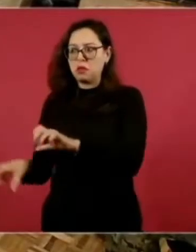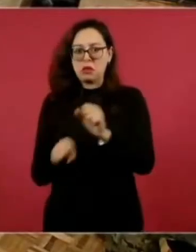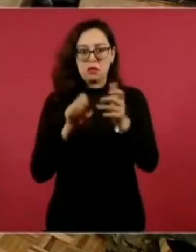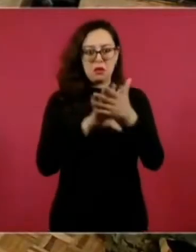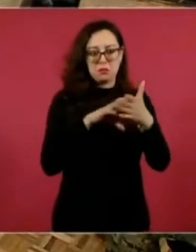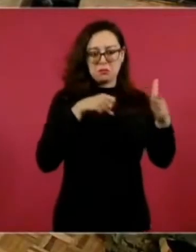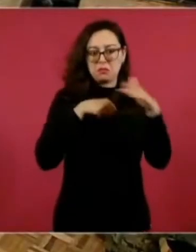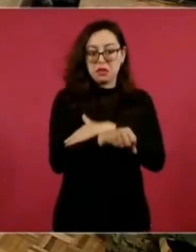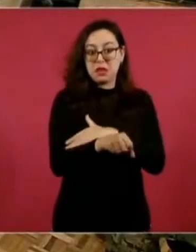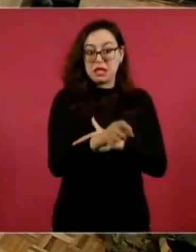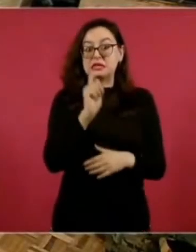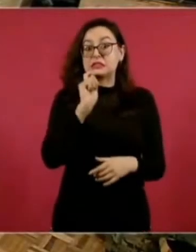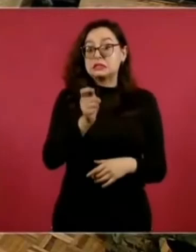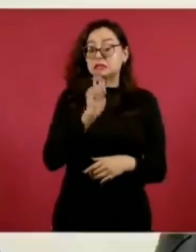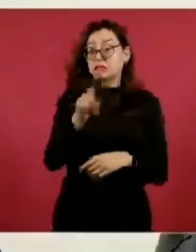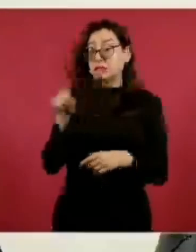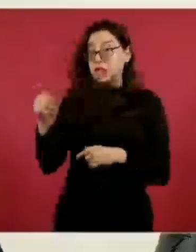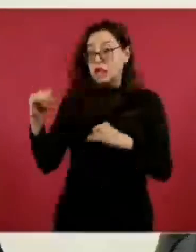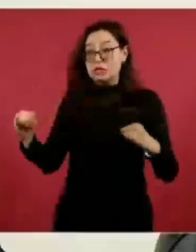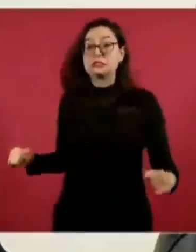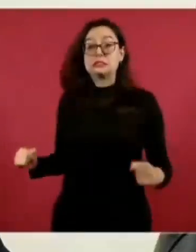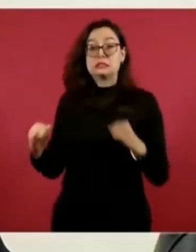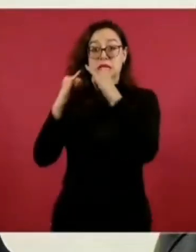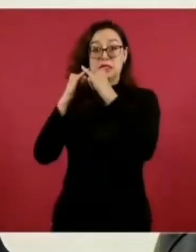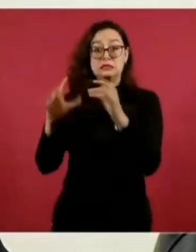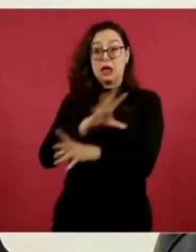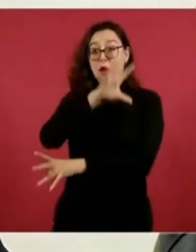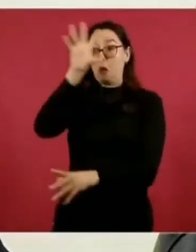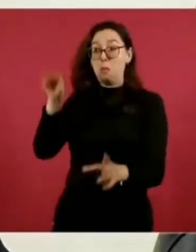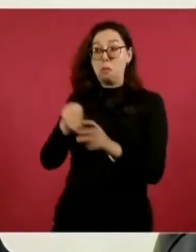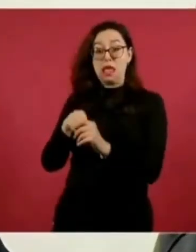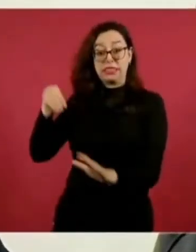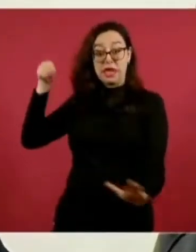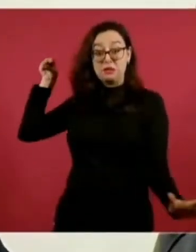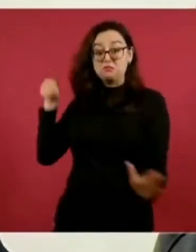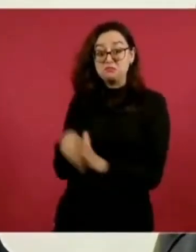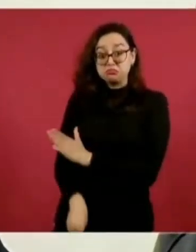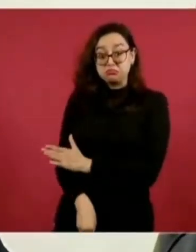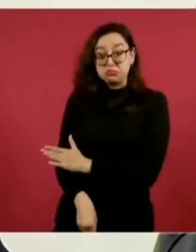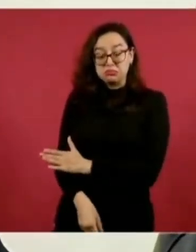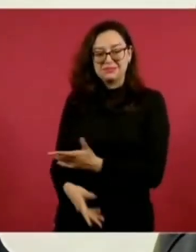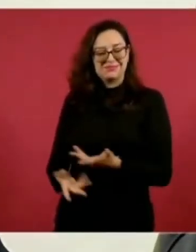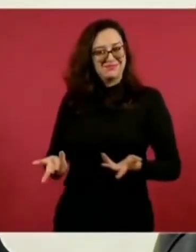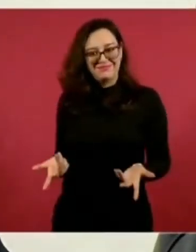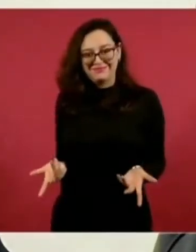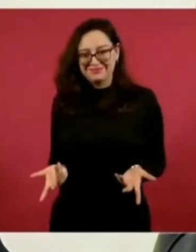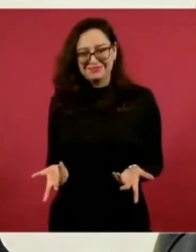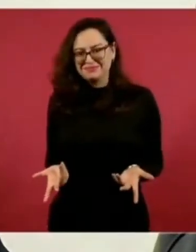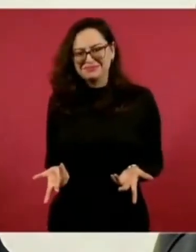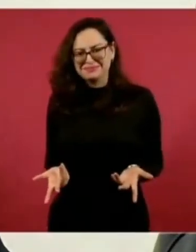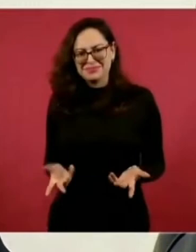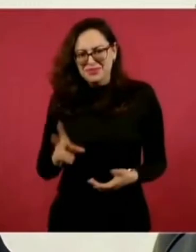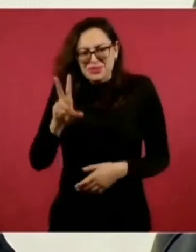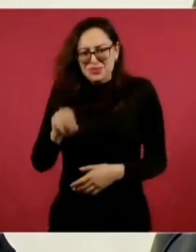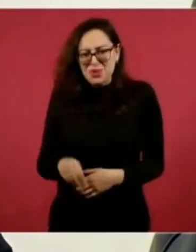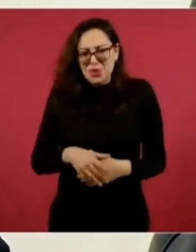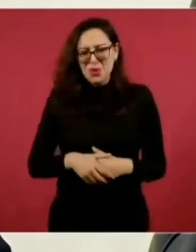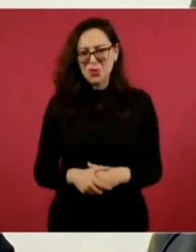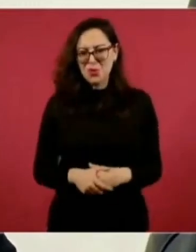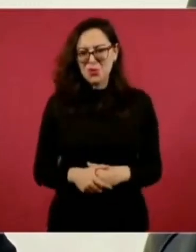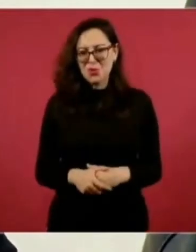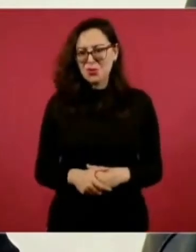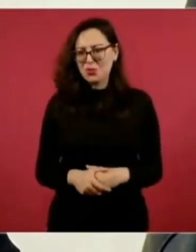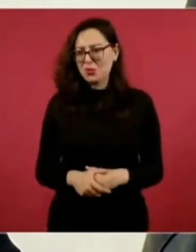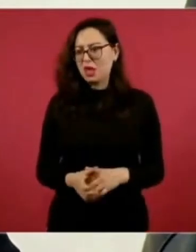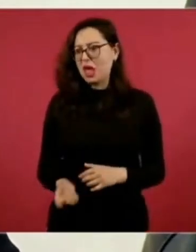significar manchar a una institución como la Secretaría de la Defensa. Se